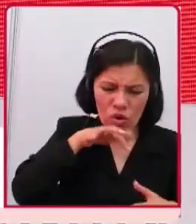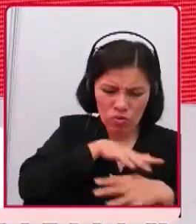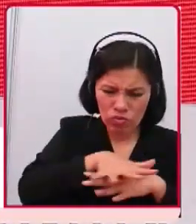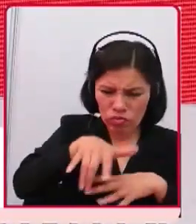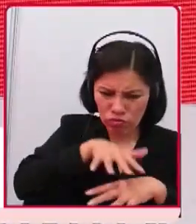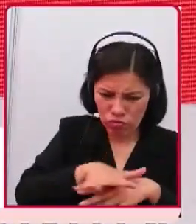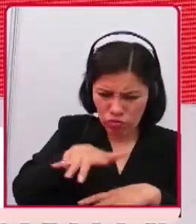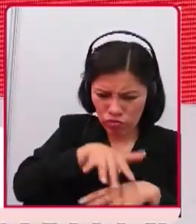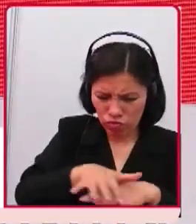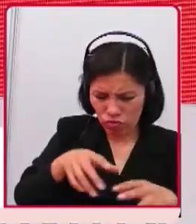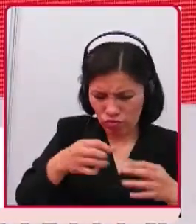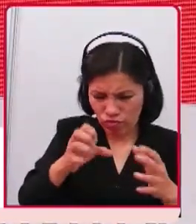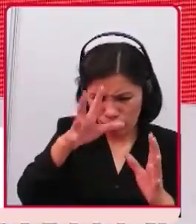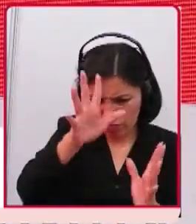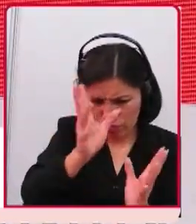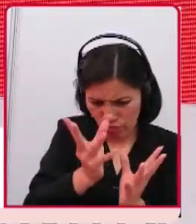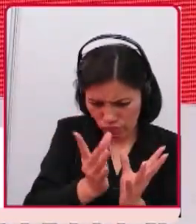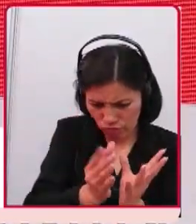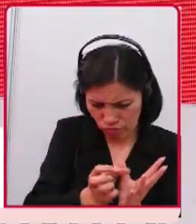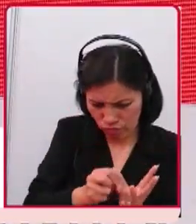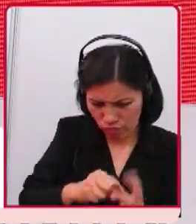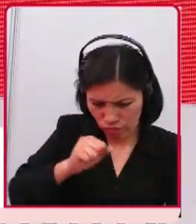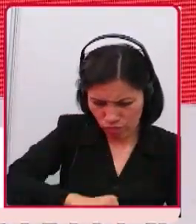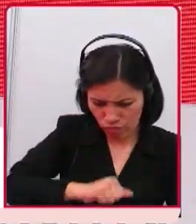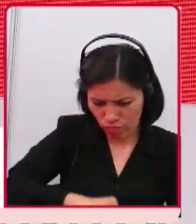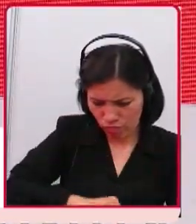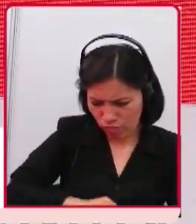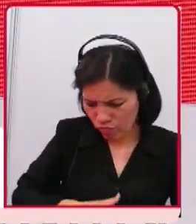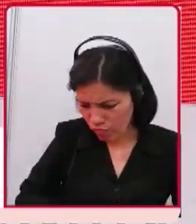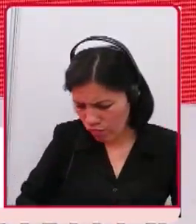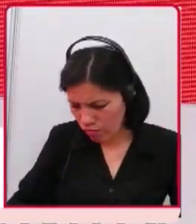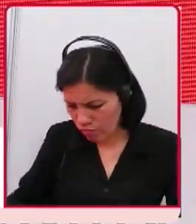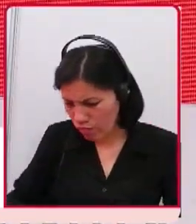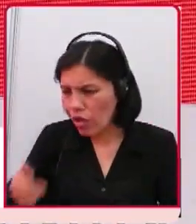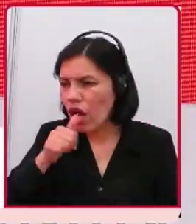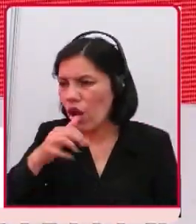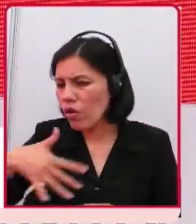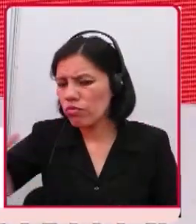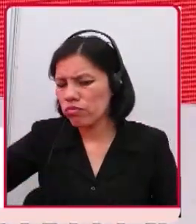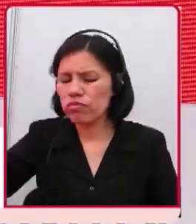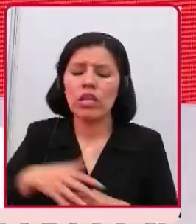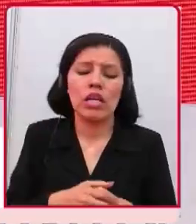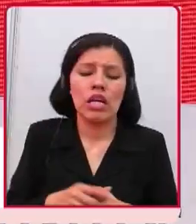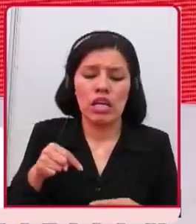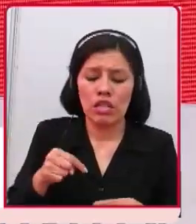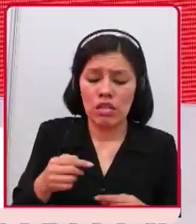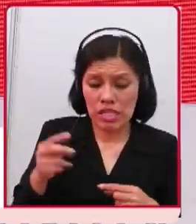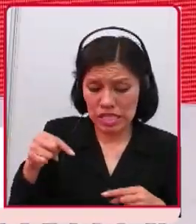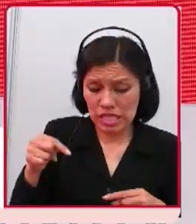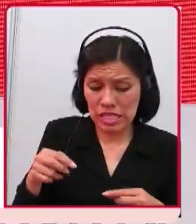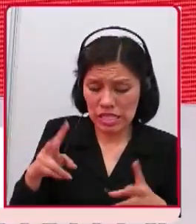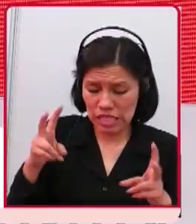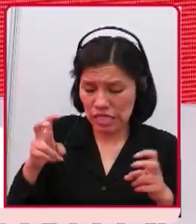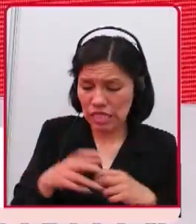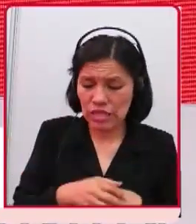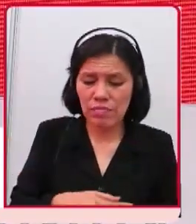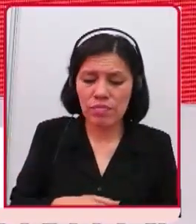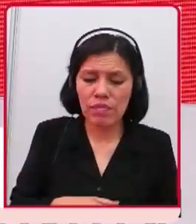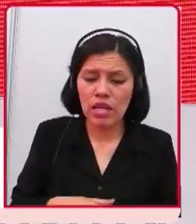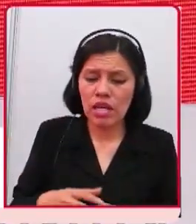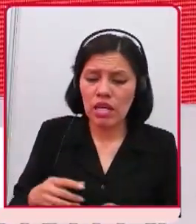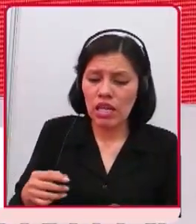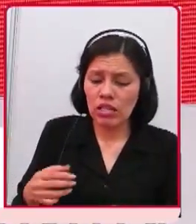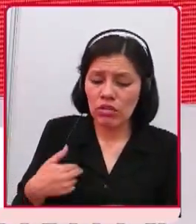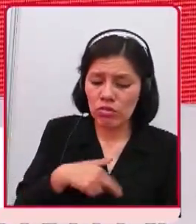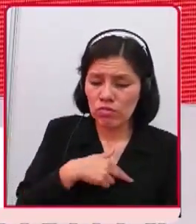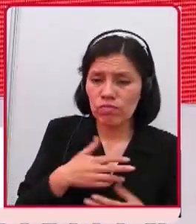sobrecarga, pudimos filtrar alguno de ellos. En este caso, en datos mineralógicos, nosotros obtenemos esa data en tiempo real